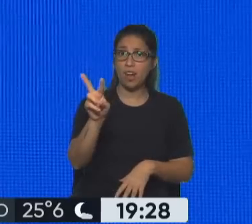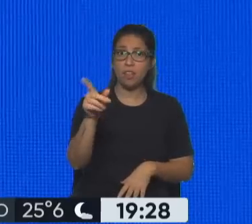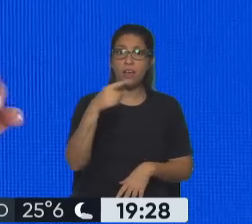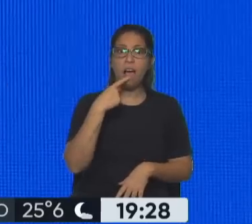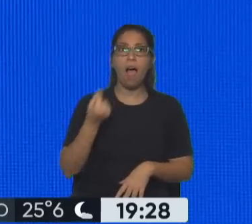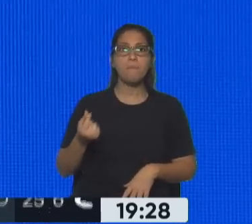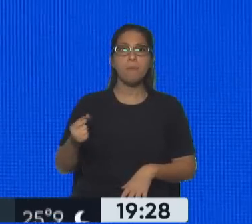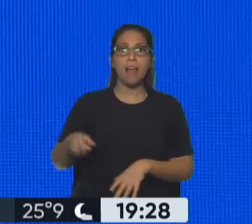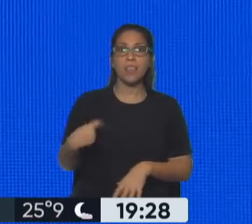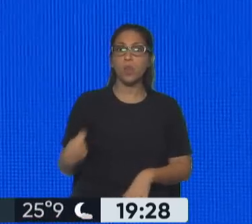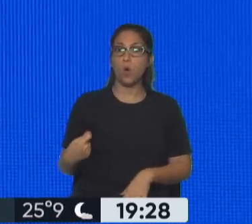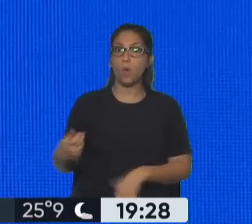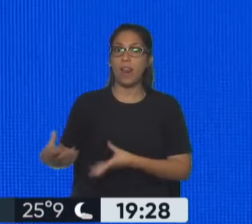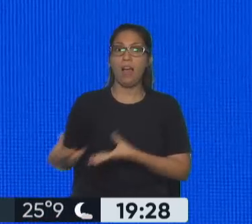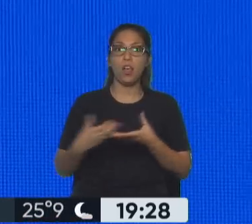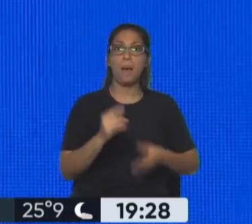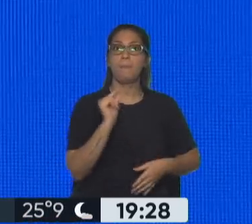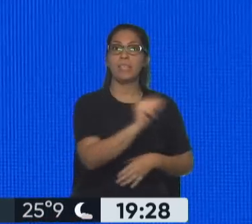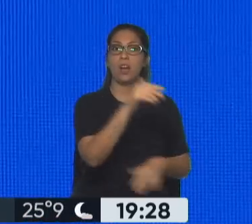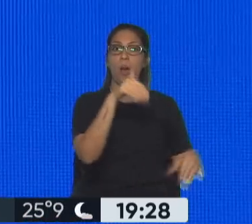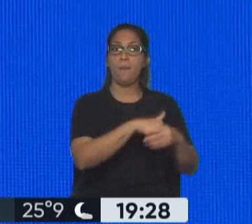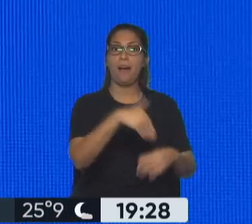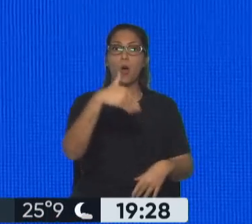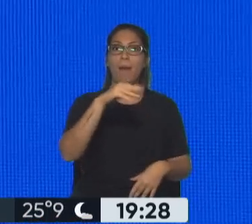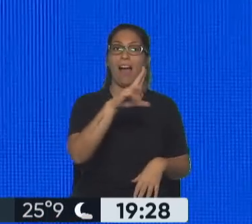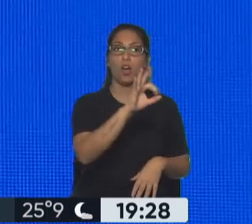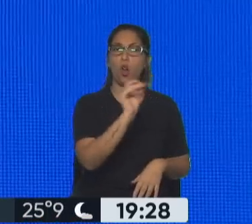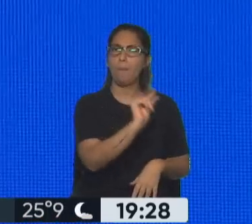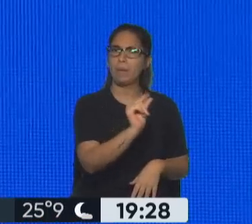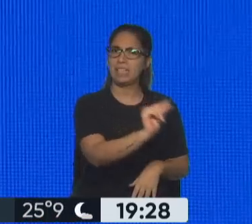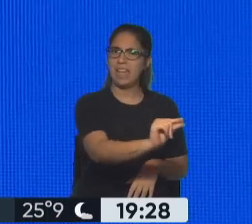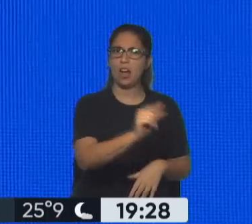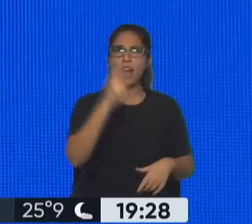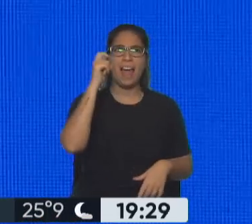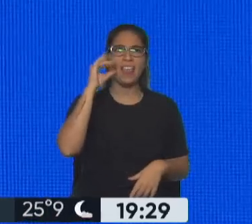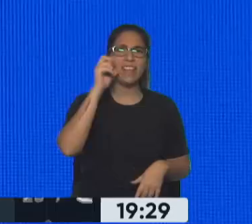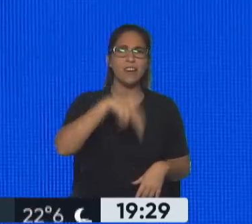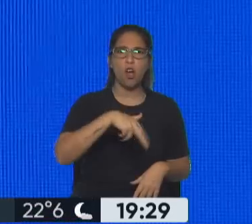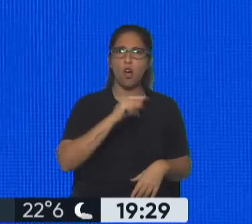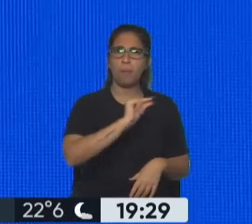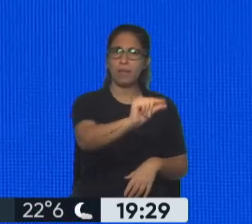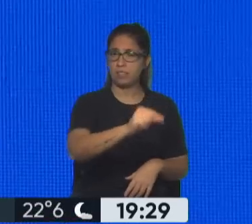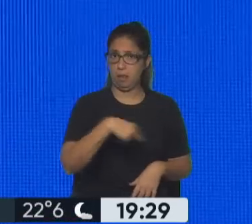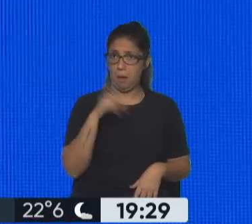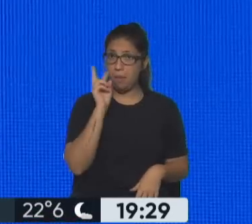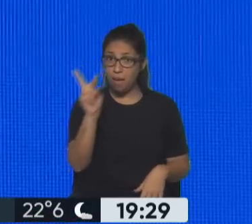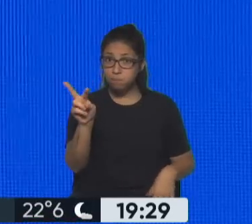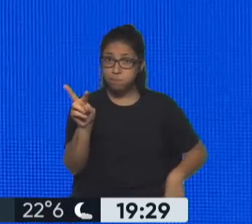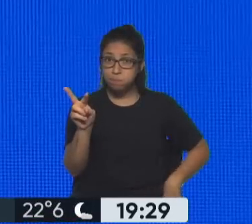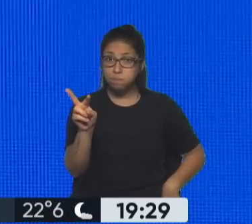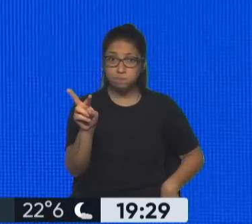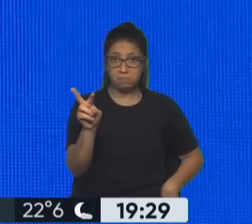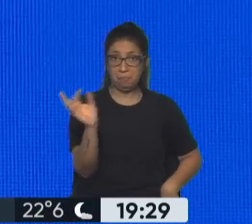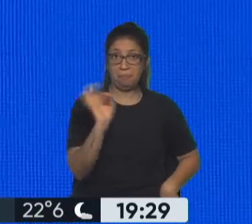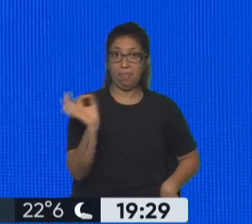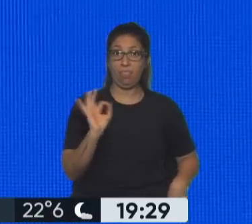tomaron la plata de los jubilados y se la prestaron al Banco Macro, a Edenor, a Molí? No, de